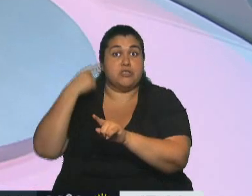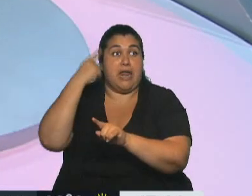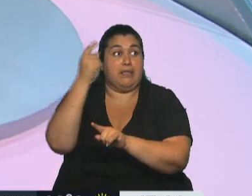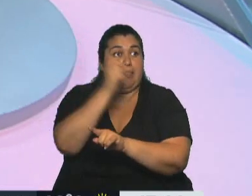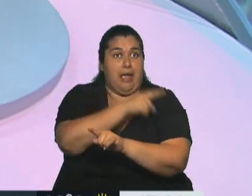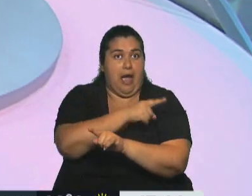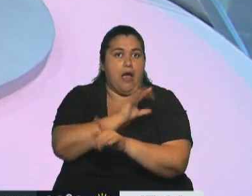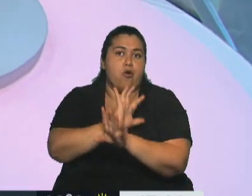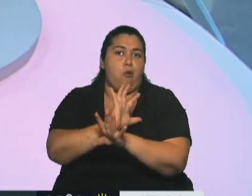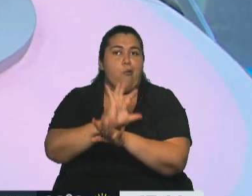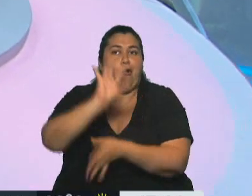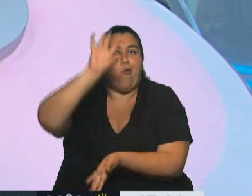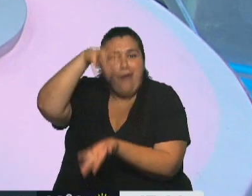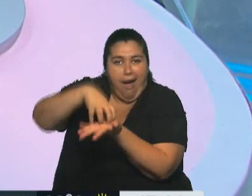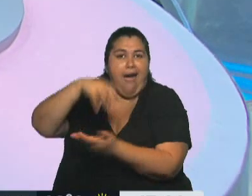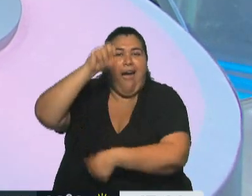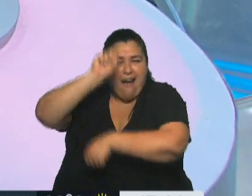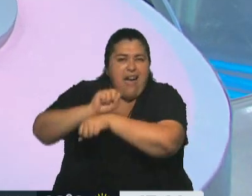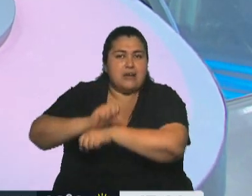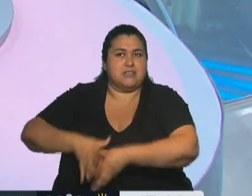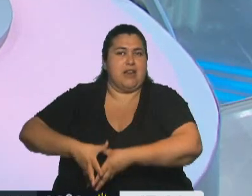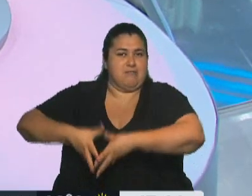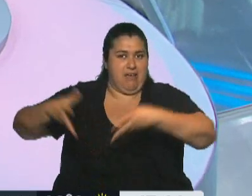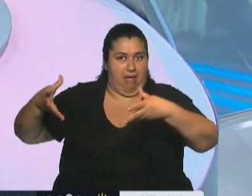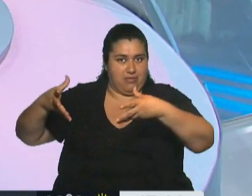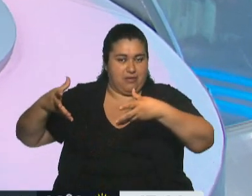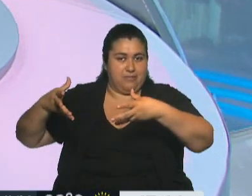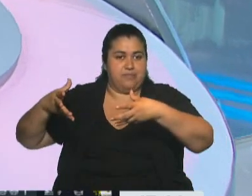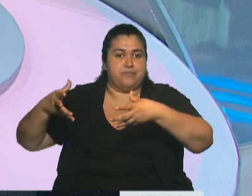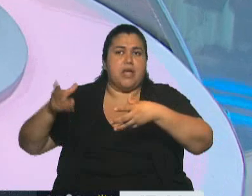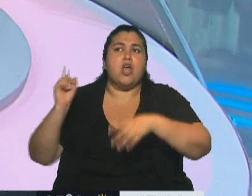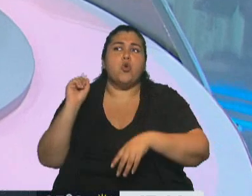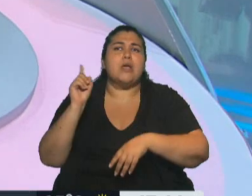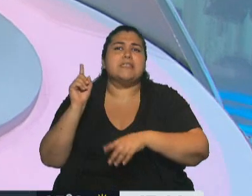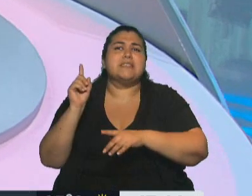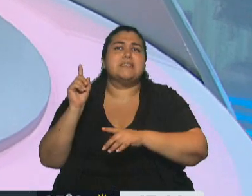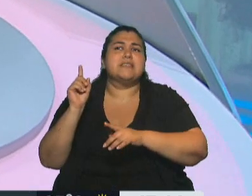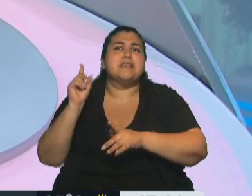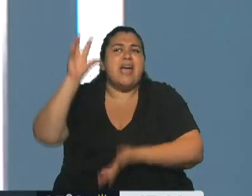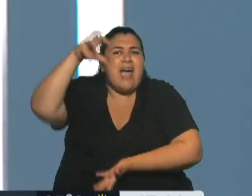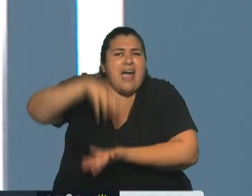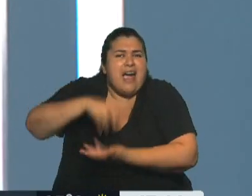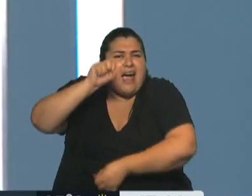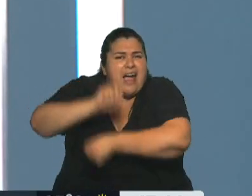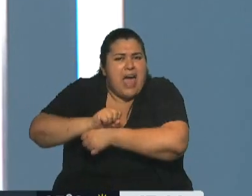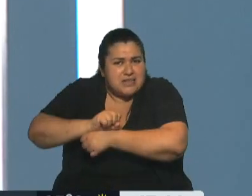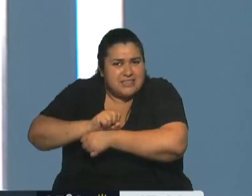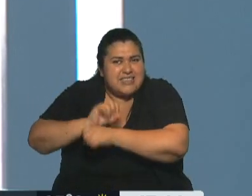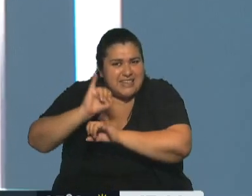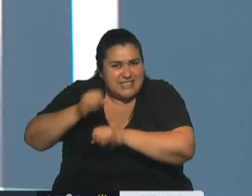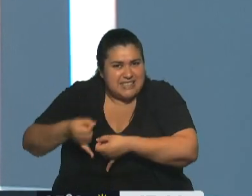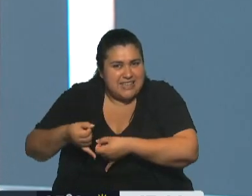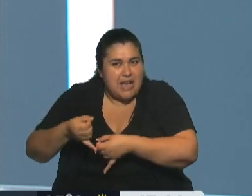una megacárcel. Pero aparece primero la idea de megacárcel, no aparece una estrategia de seguridad. Eso es lo que quiero decir. O sea, aparece como figura la